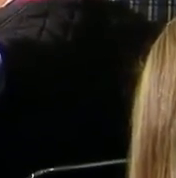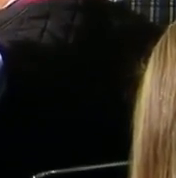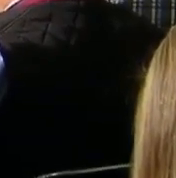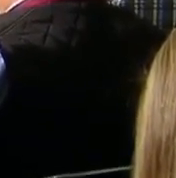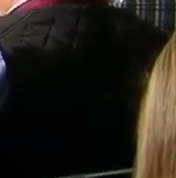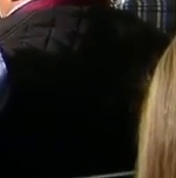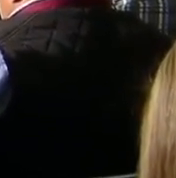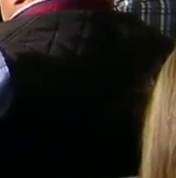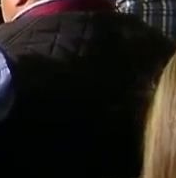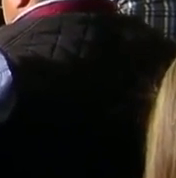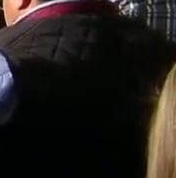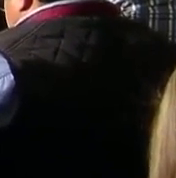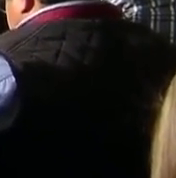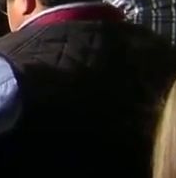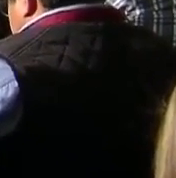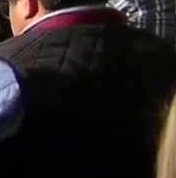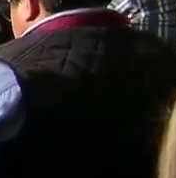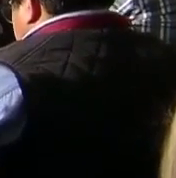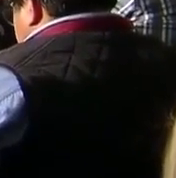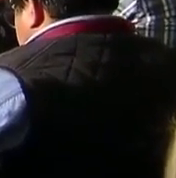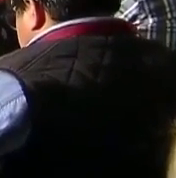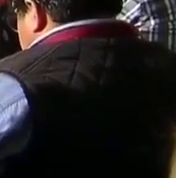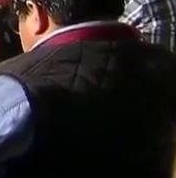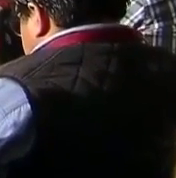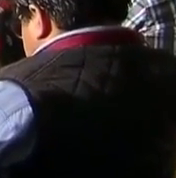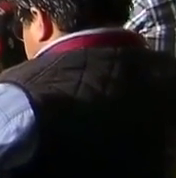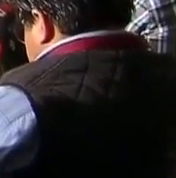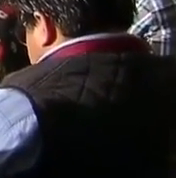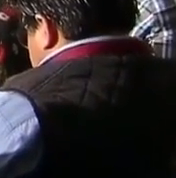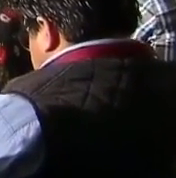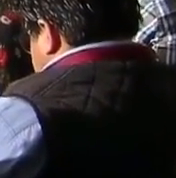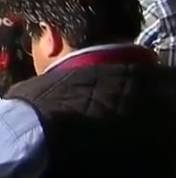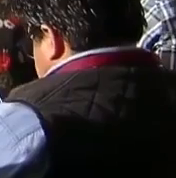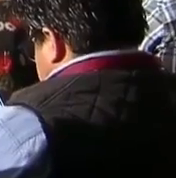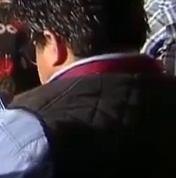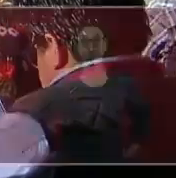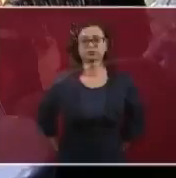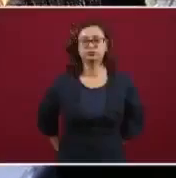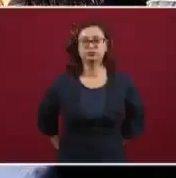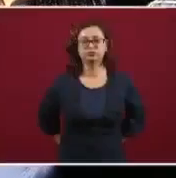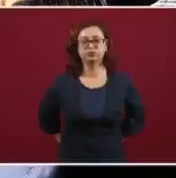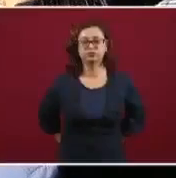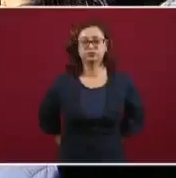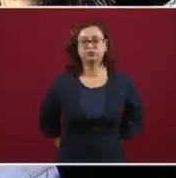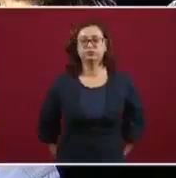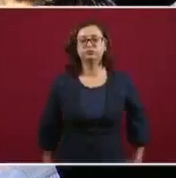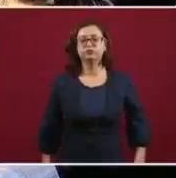dos sacerdotes, a Hidalgo y a Morelos, los fusilan,